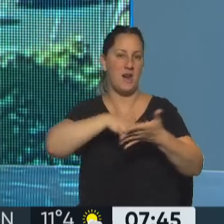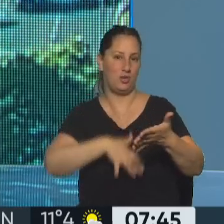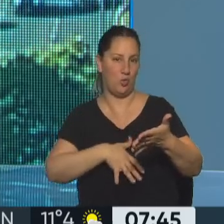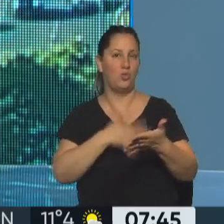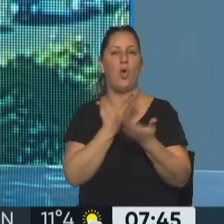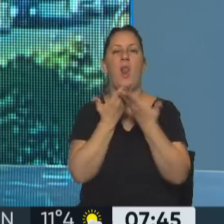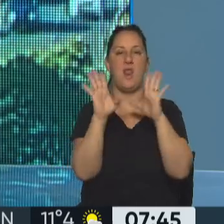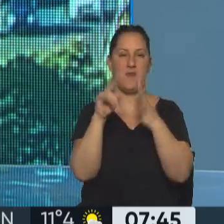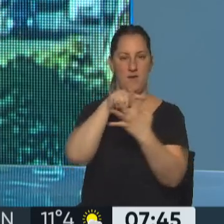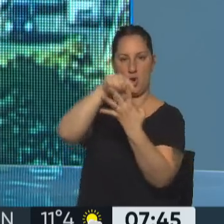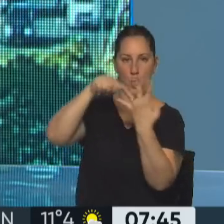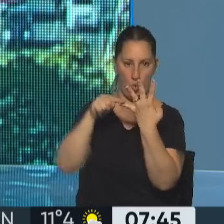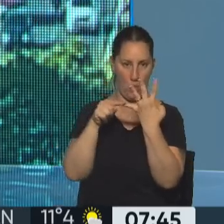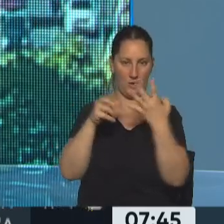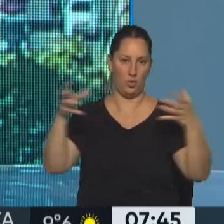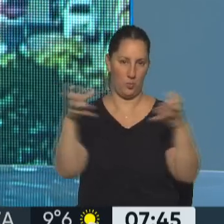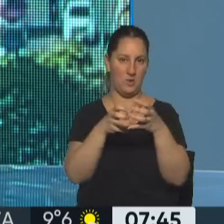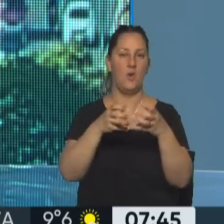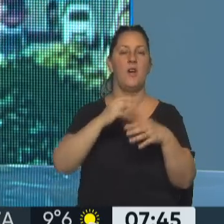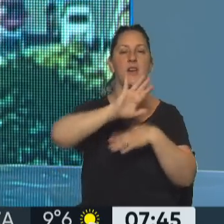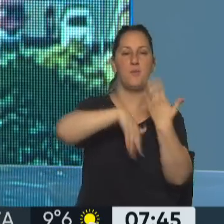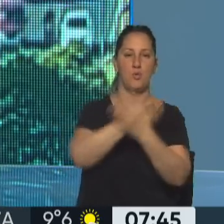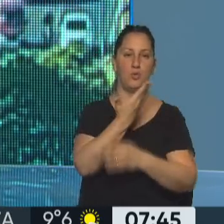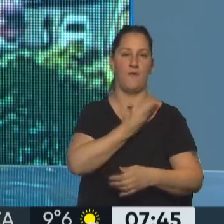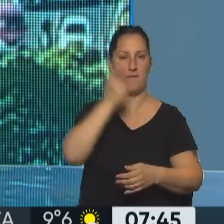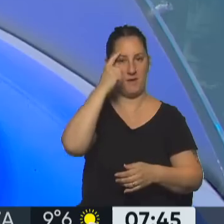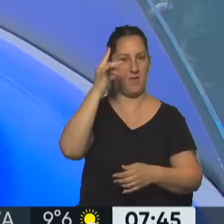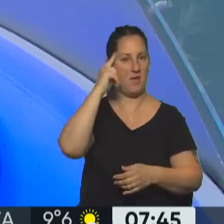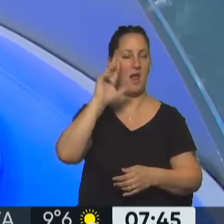que dejó libres a los militantes de la agrupación de extrema derecha Revolución Federal. Gracias. Vamos a Brasil.